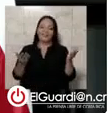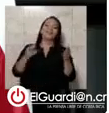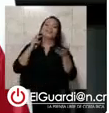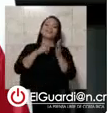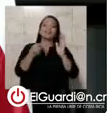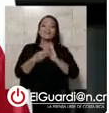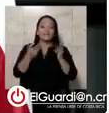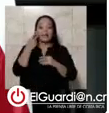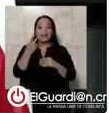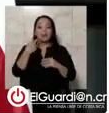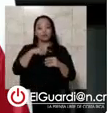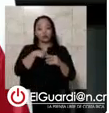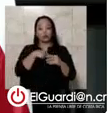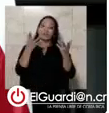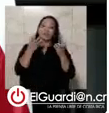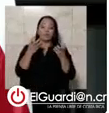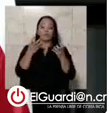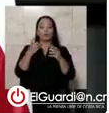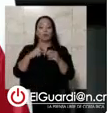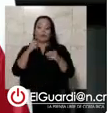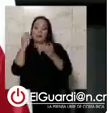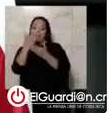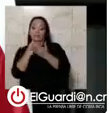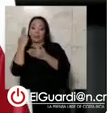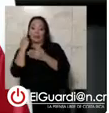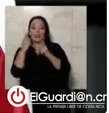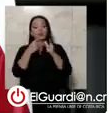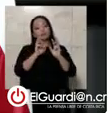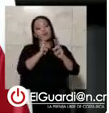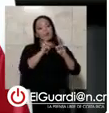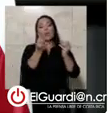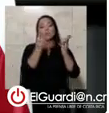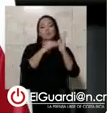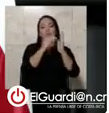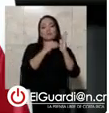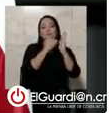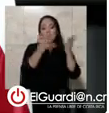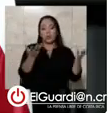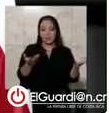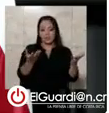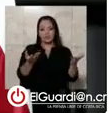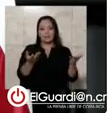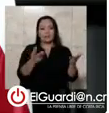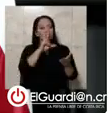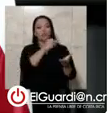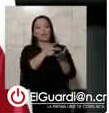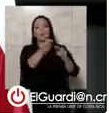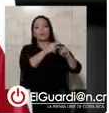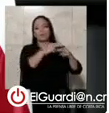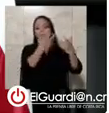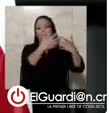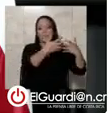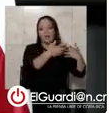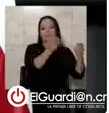porque eso fue lo que hicimos como sociedad, miles de millones en exenciones tributarias y en